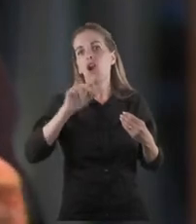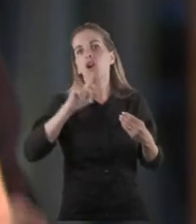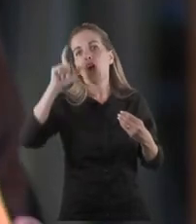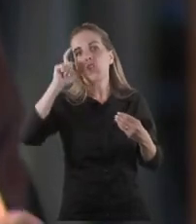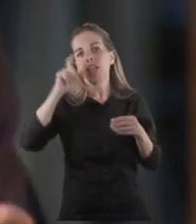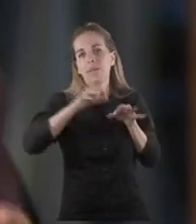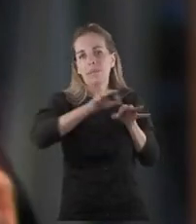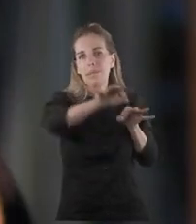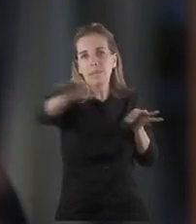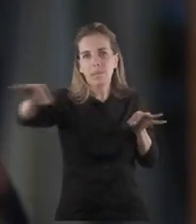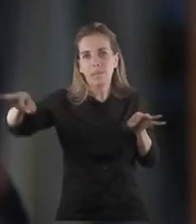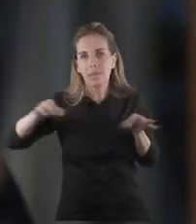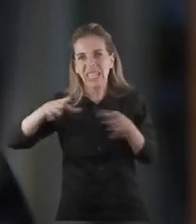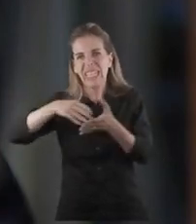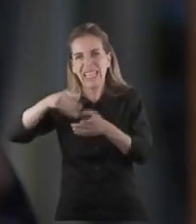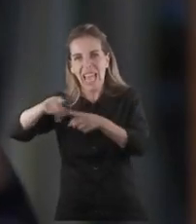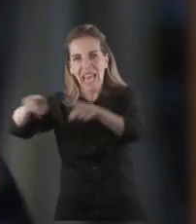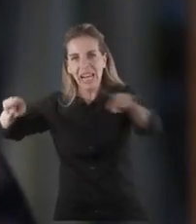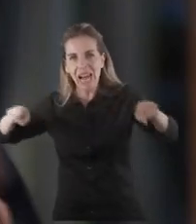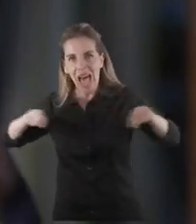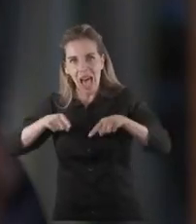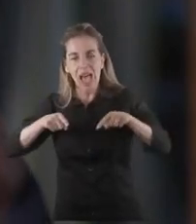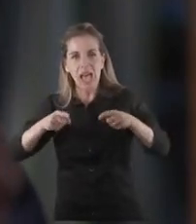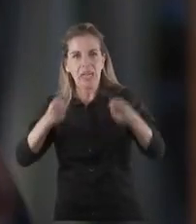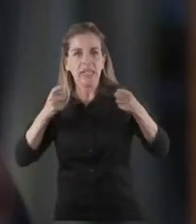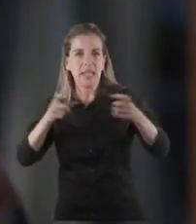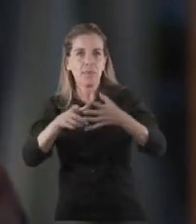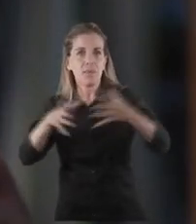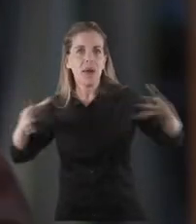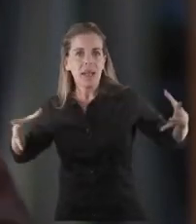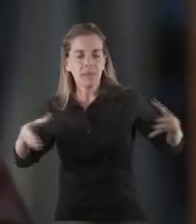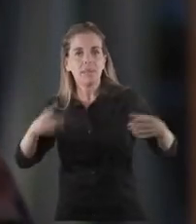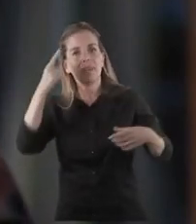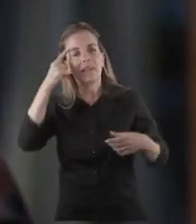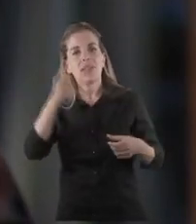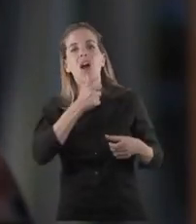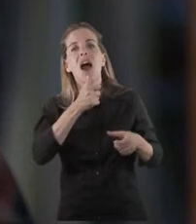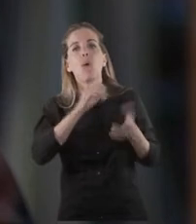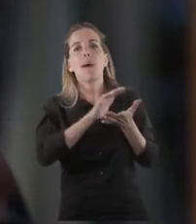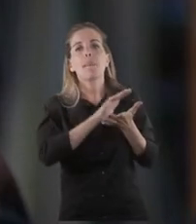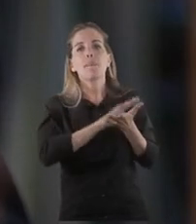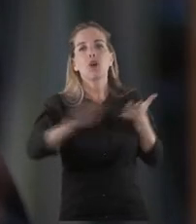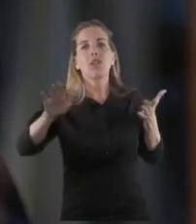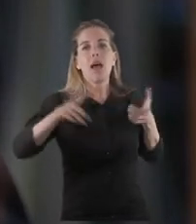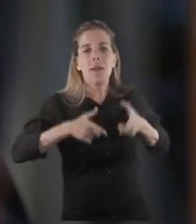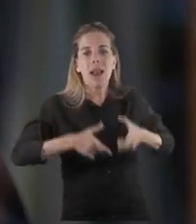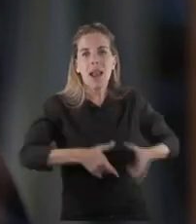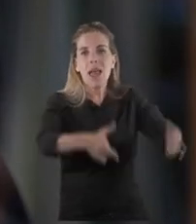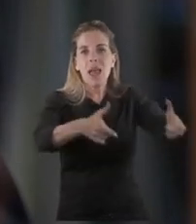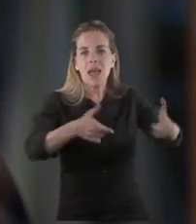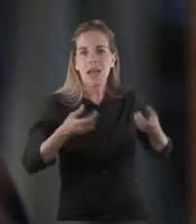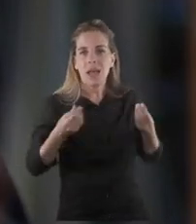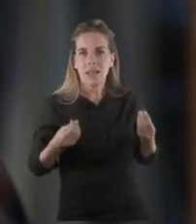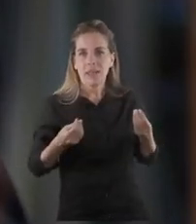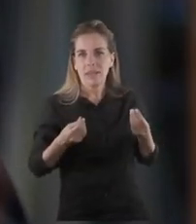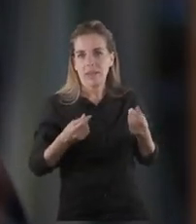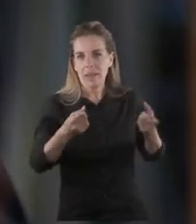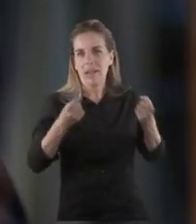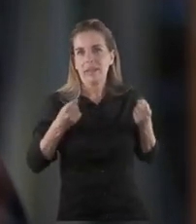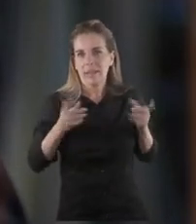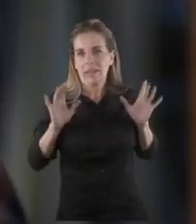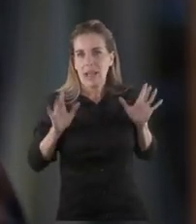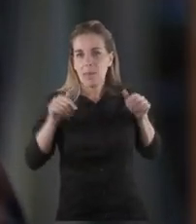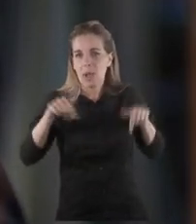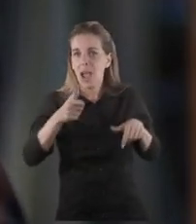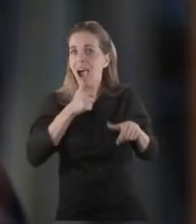capacidad de presión de agua potable y hay que pensar cómo tenemos una buena capacidad de presión de agua